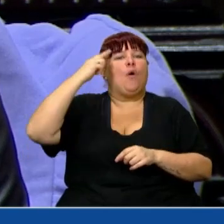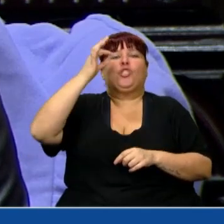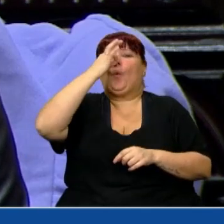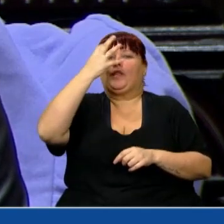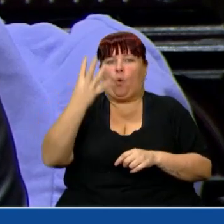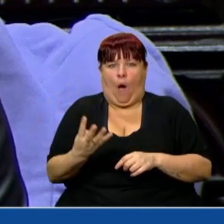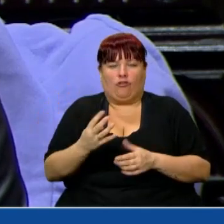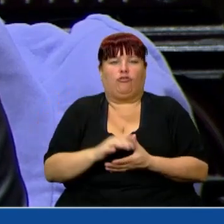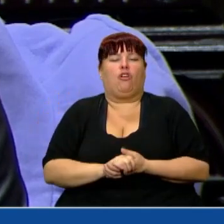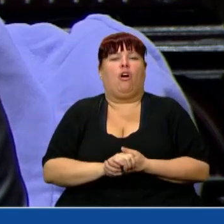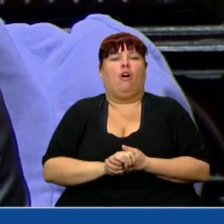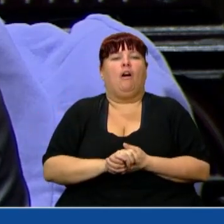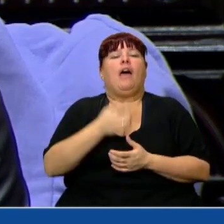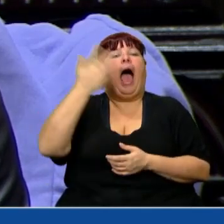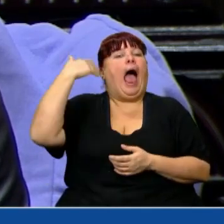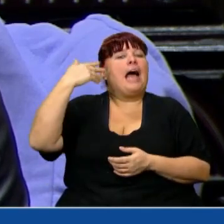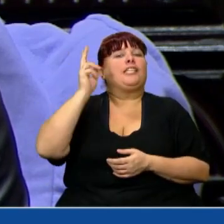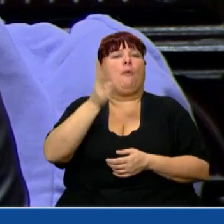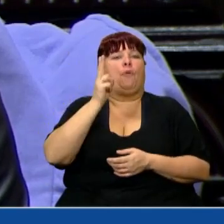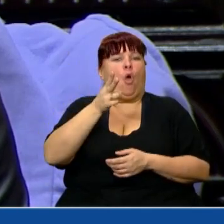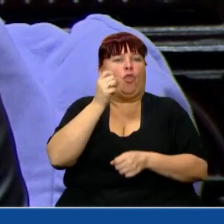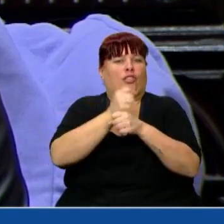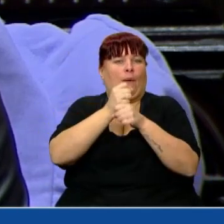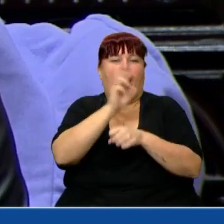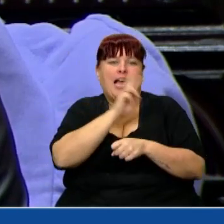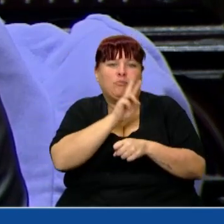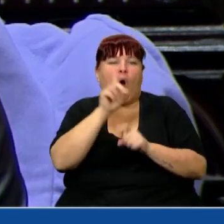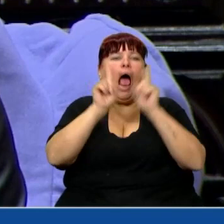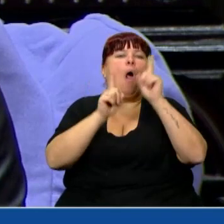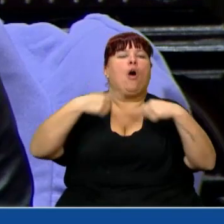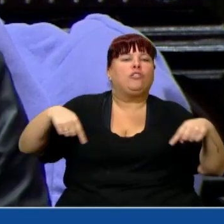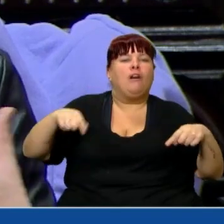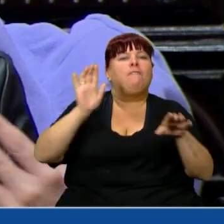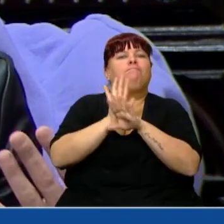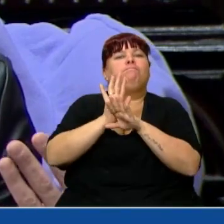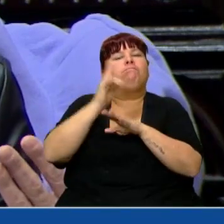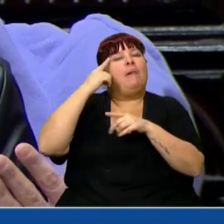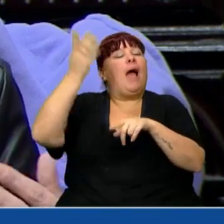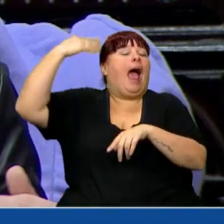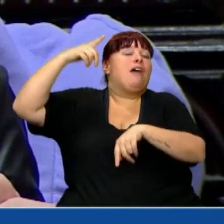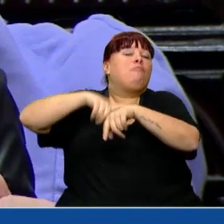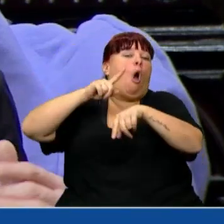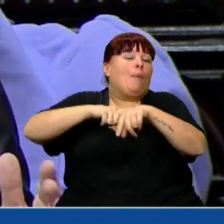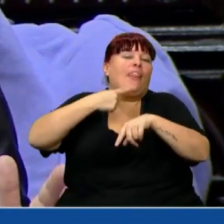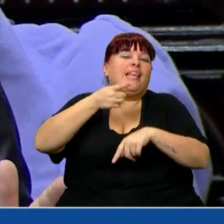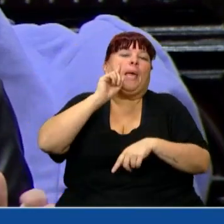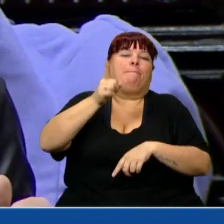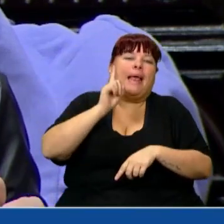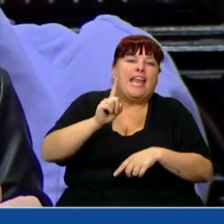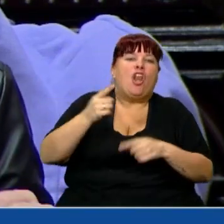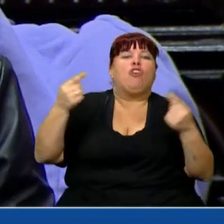1924, donde se prohibía el trabajo a mujeres en ciertas actividades consideradas oportunamente